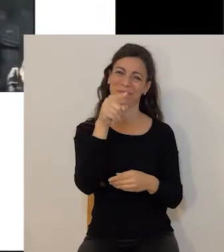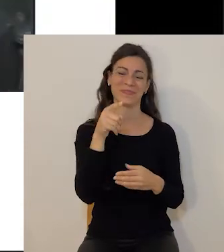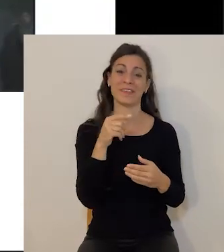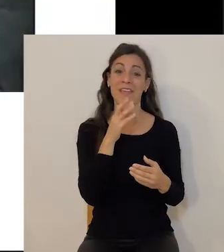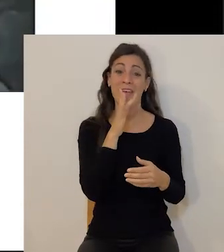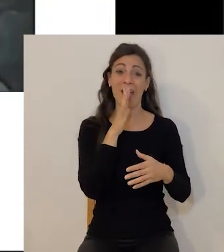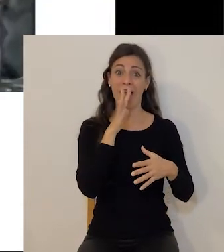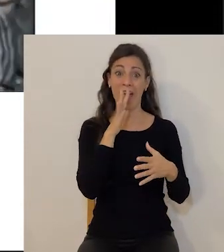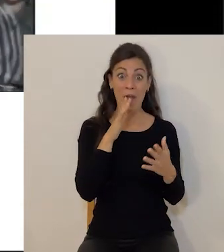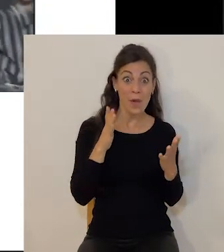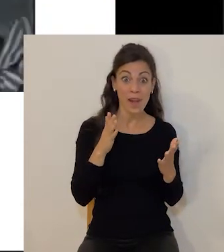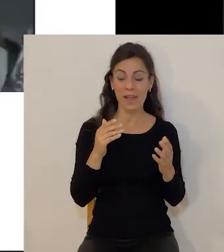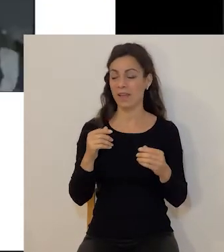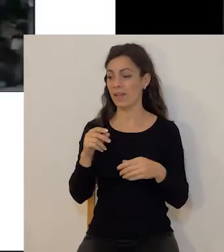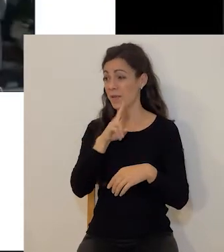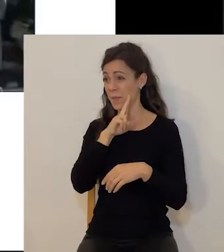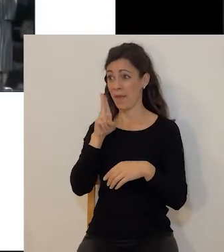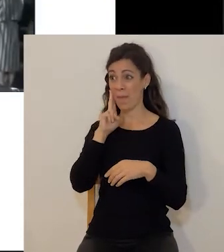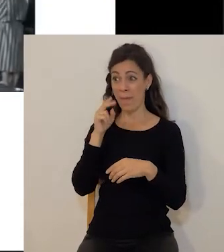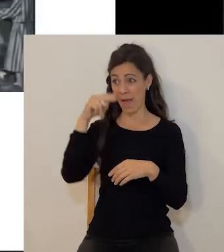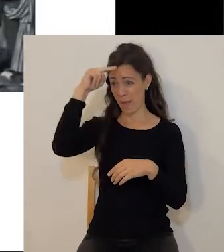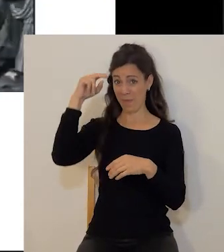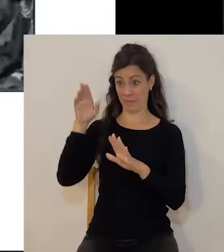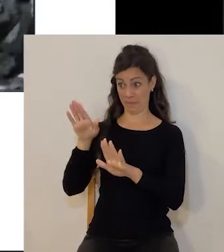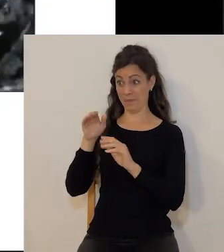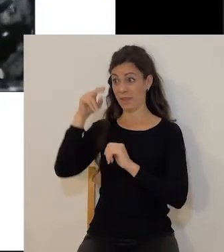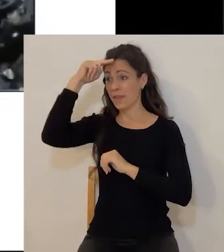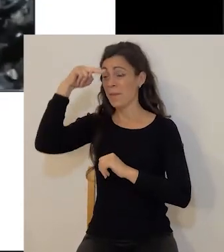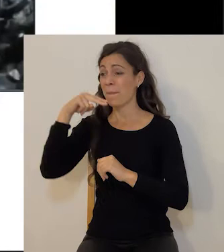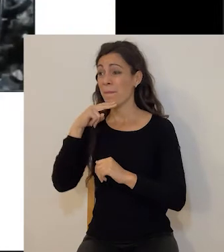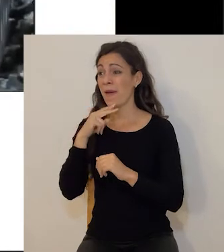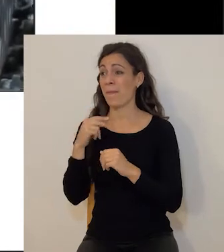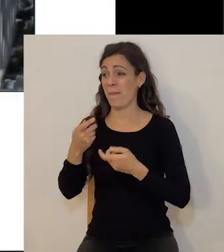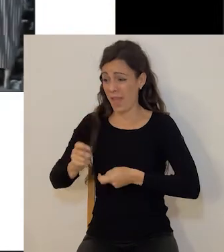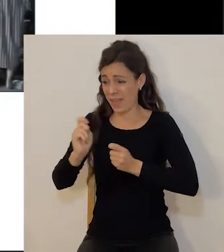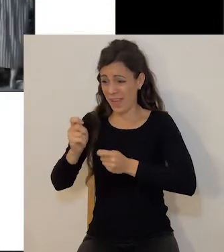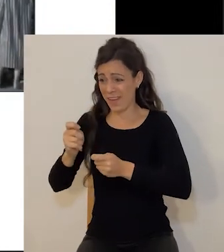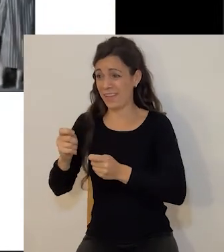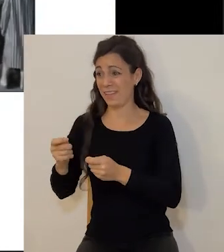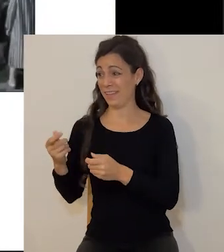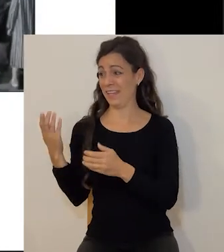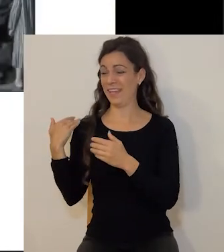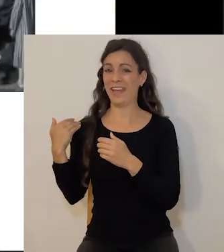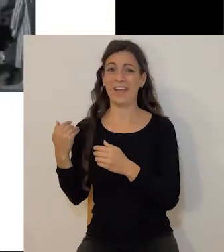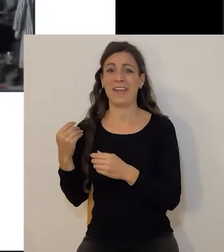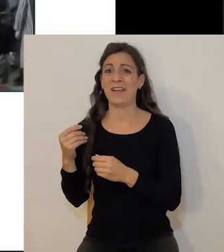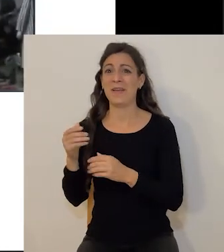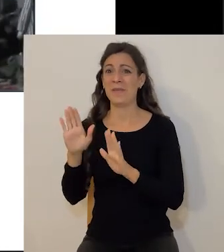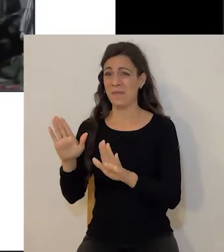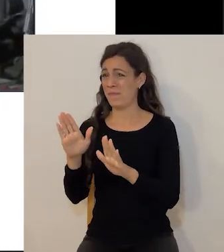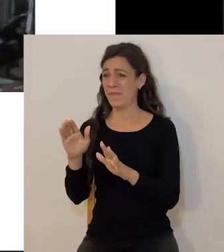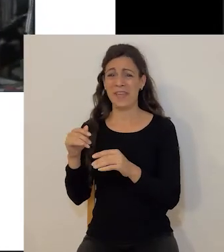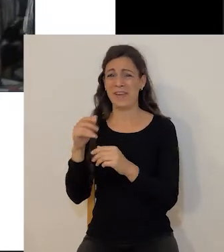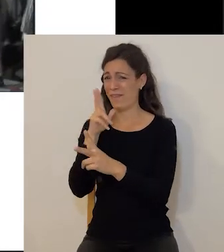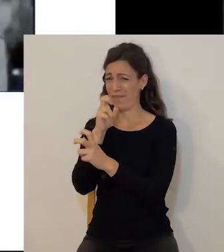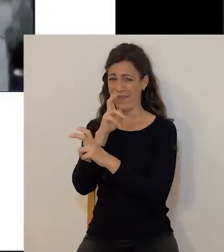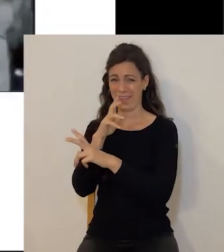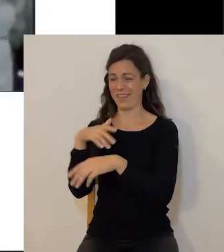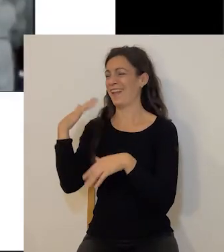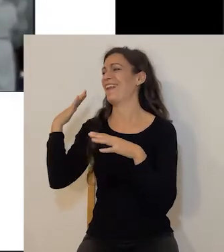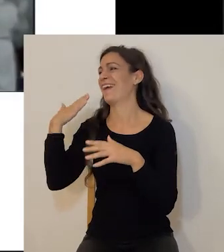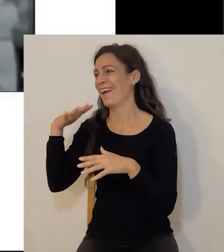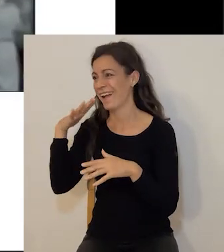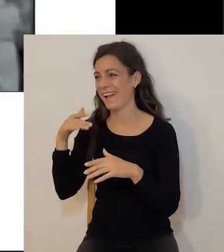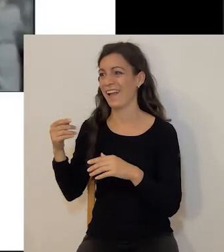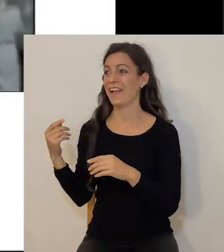Y ahora... ¡Mamá! Papá me lleva en carretilla, pero lo hace fatal. Me hace morir de risa. Vamos